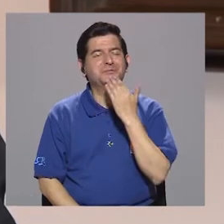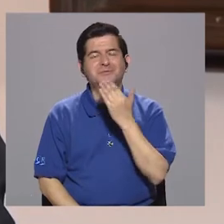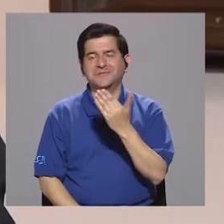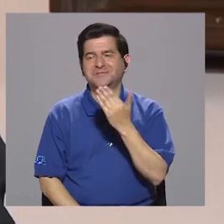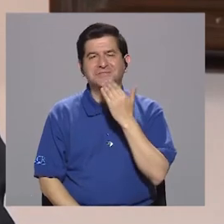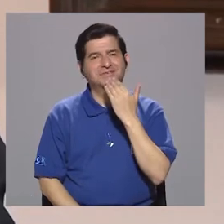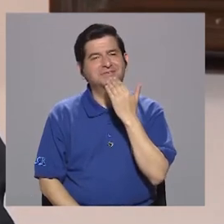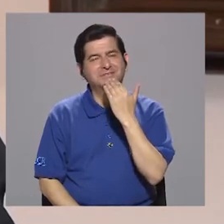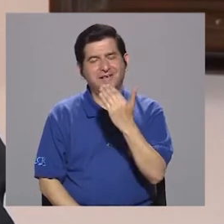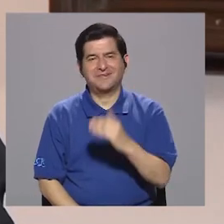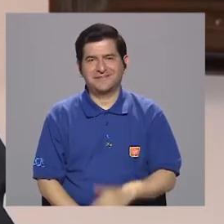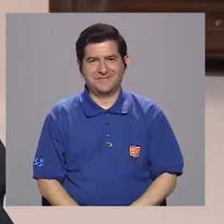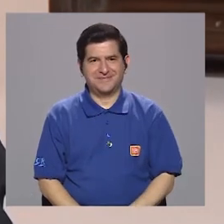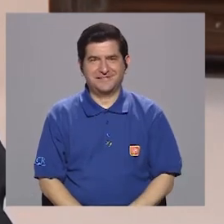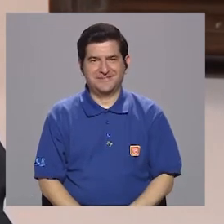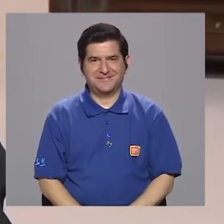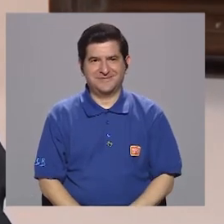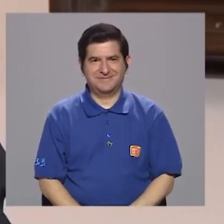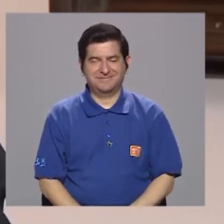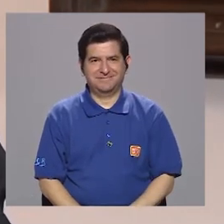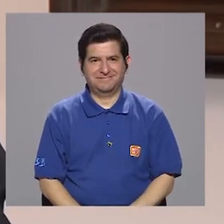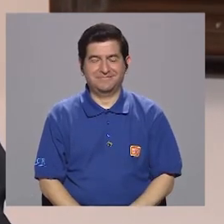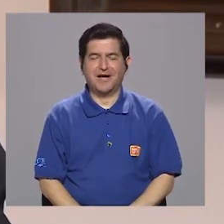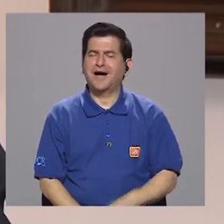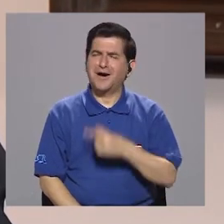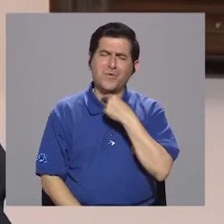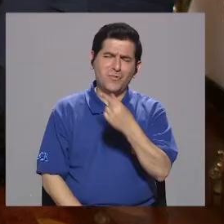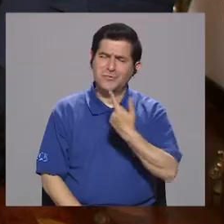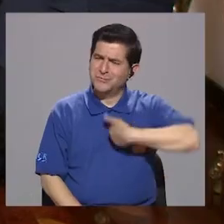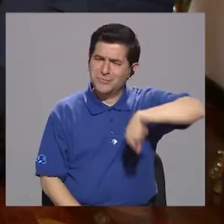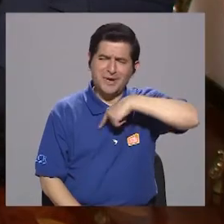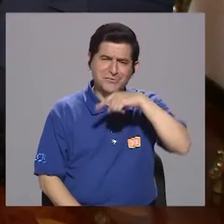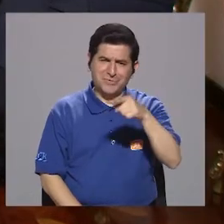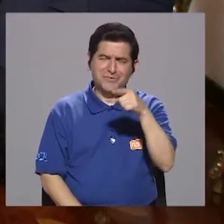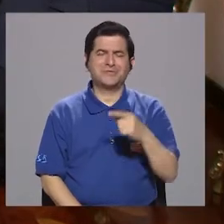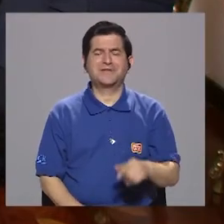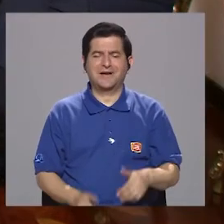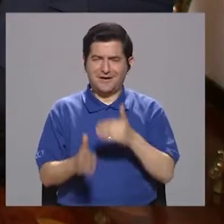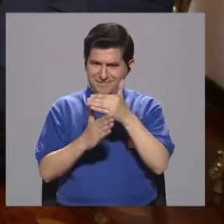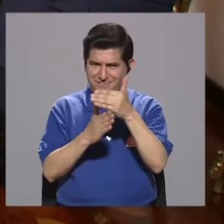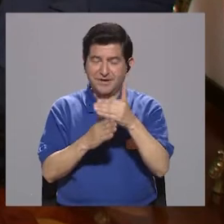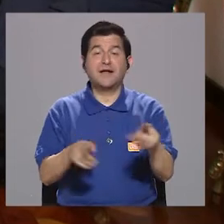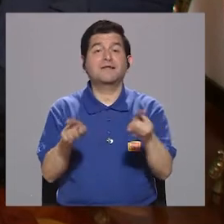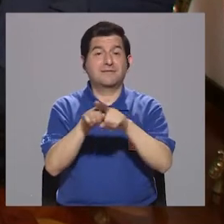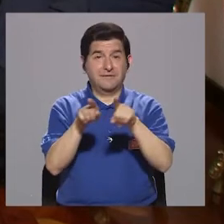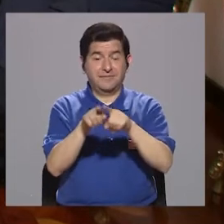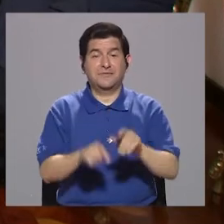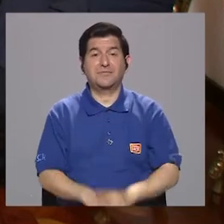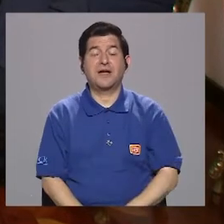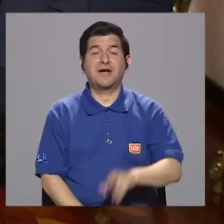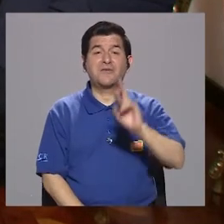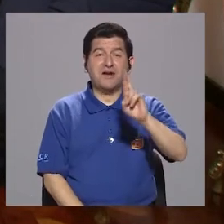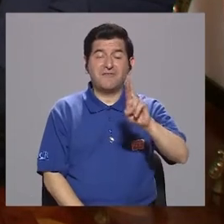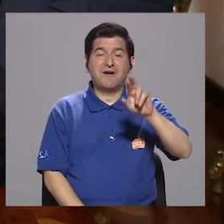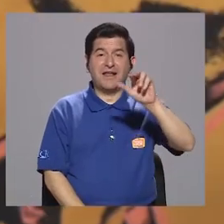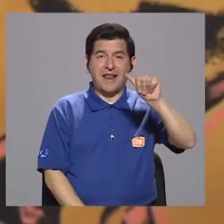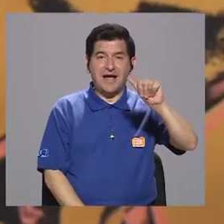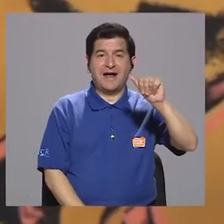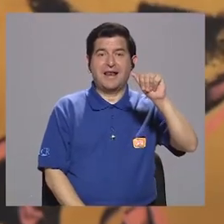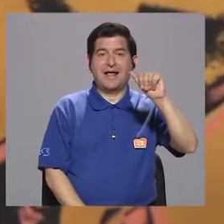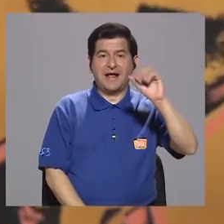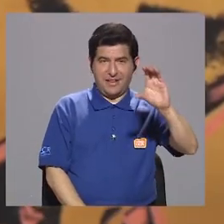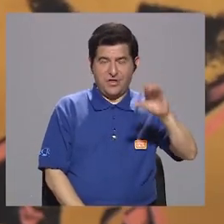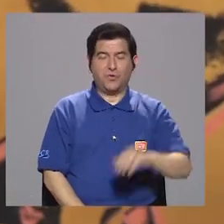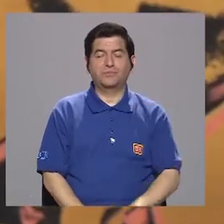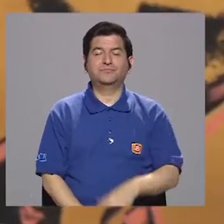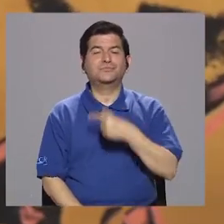Agradecido de haberme invitado. Es un placer, don Rogelio, estar con usted. Y bueno, estamos acá también con don Rafael Ángel Calderón. ¿Qué